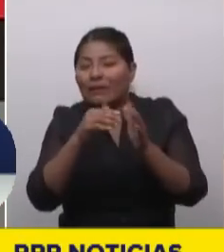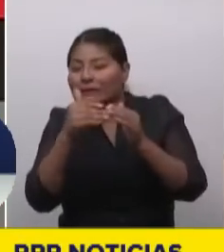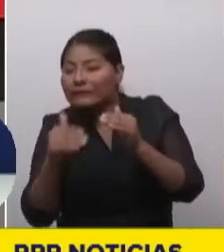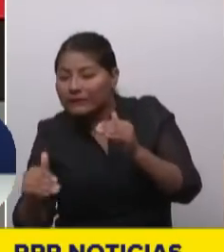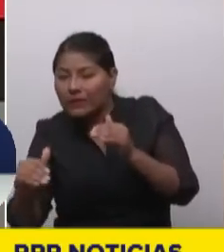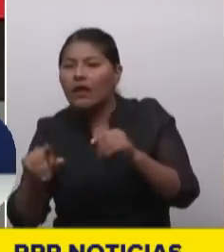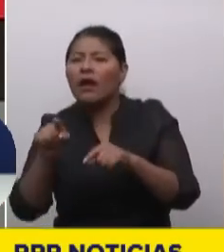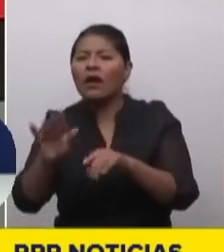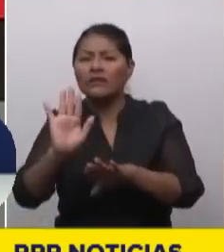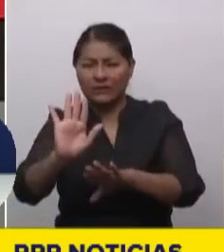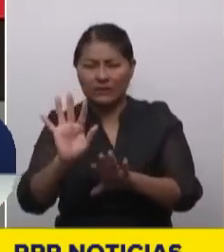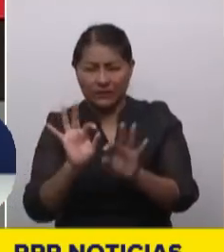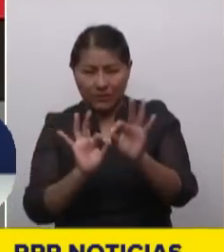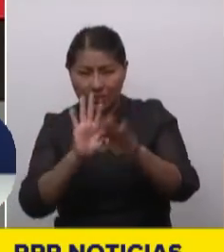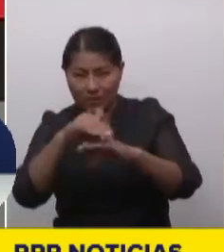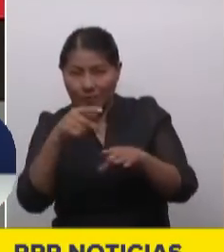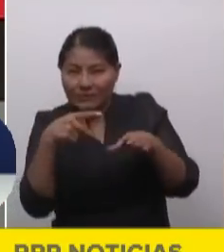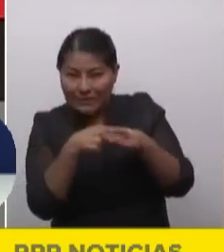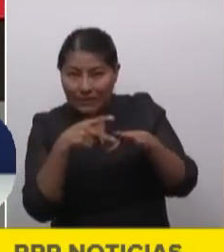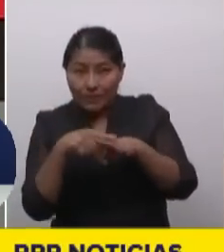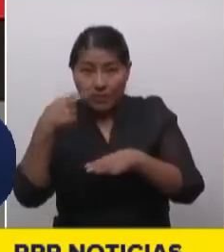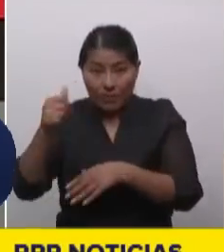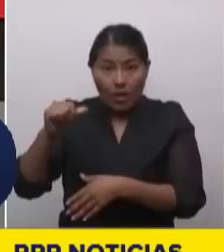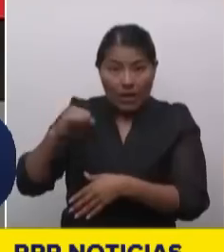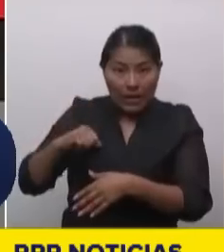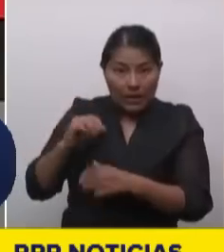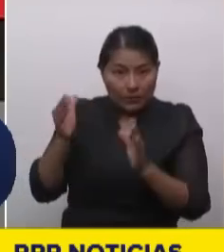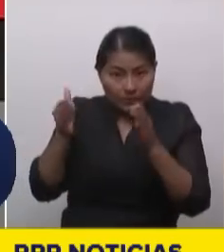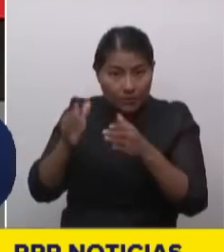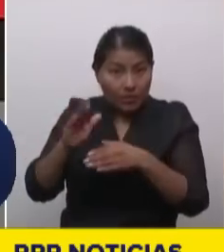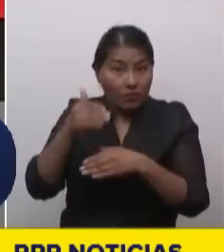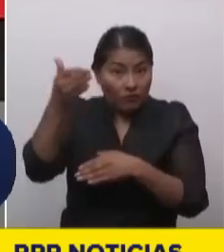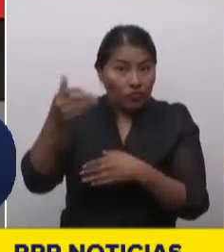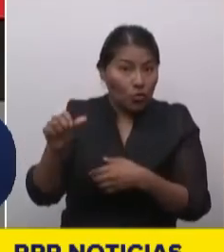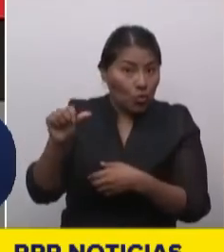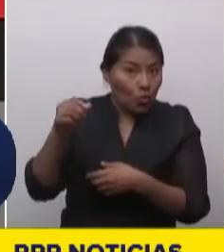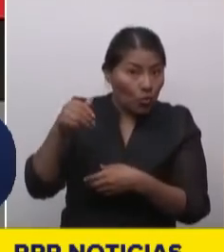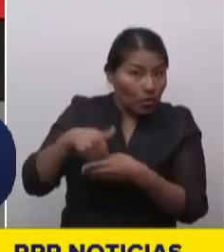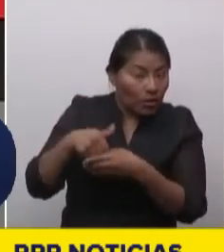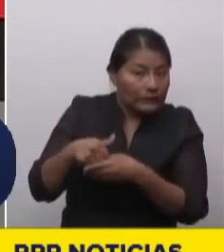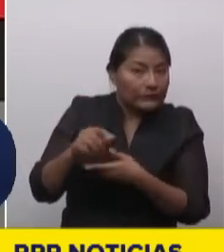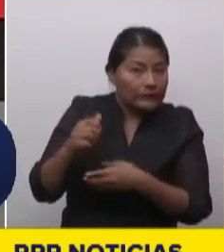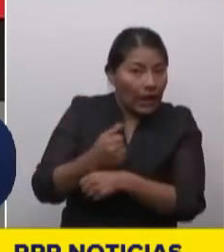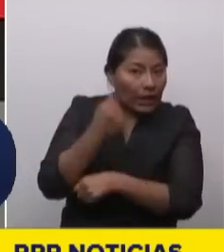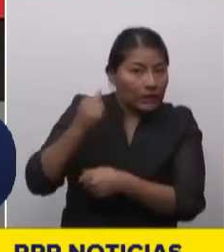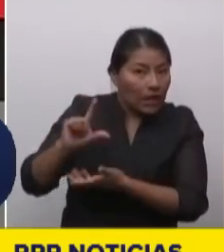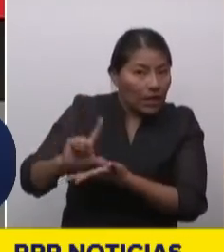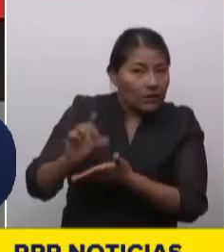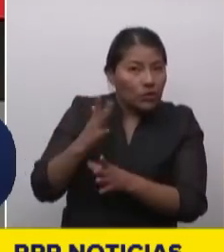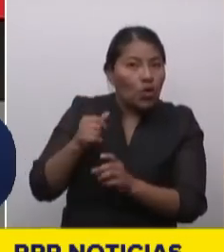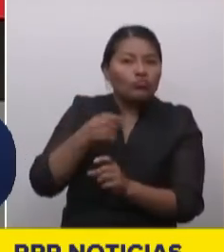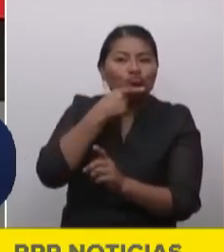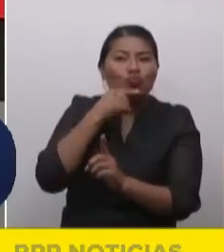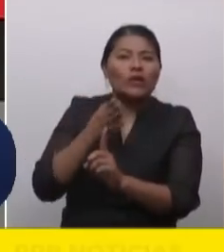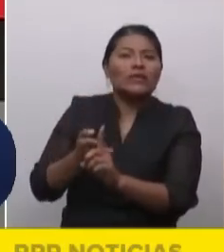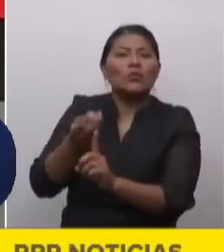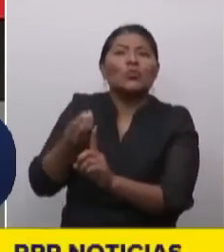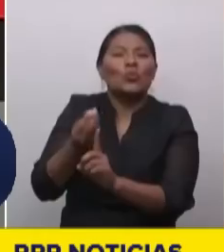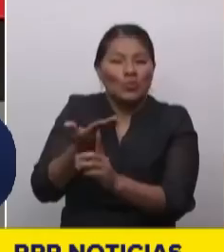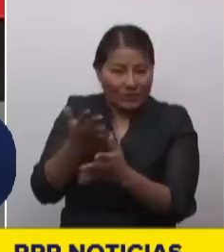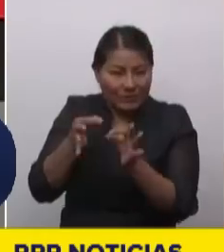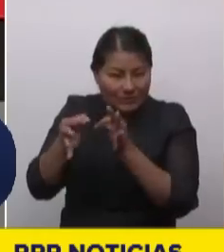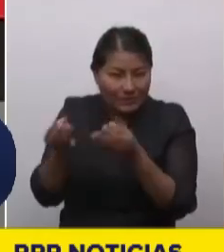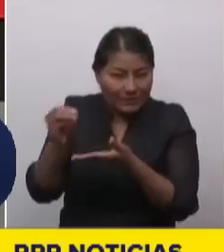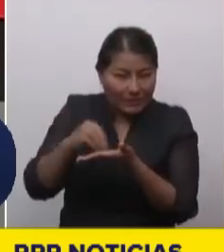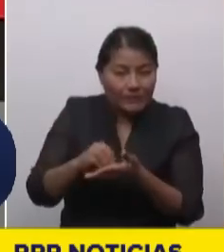pueda decir medidas específicas desde el municipio, si usted es alcalde, para luchar contra la violencia contra la mujer. Candidata, es importante